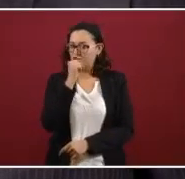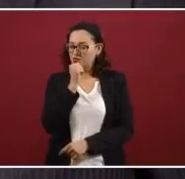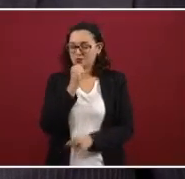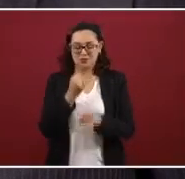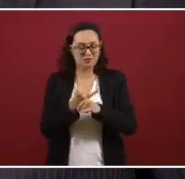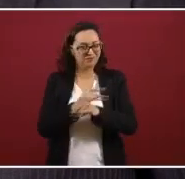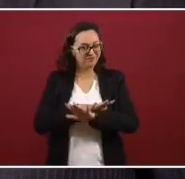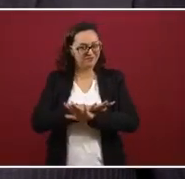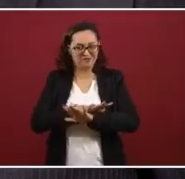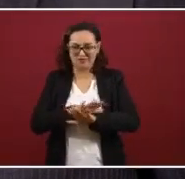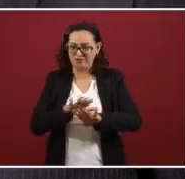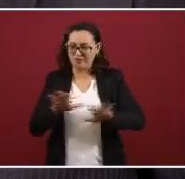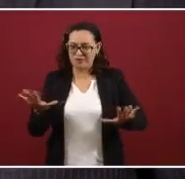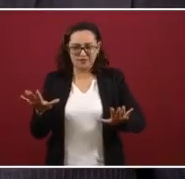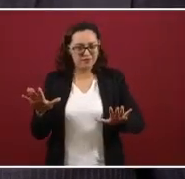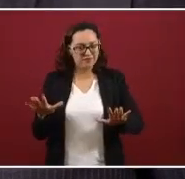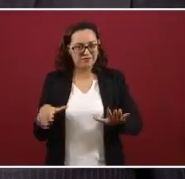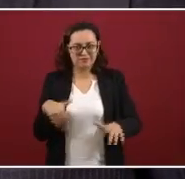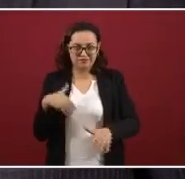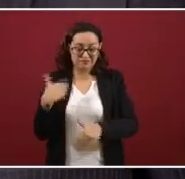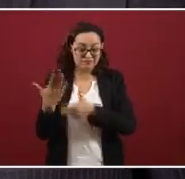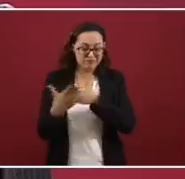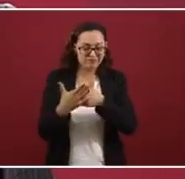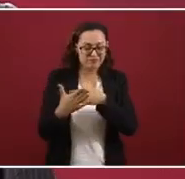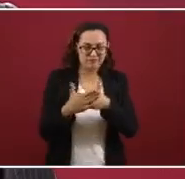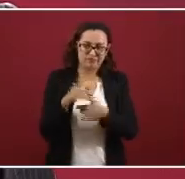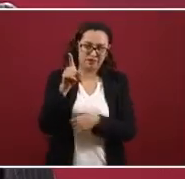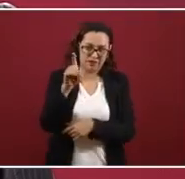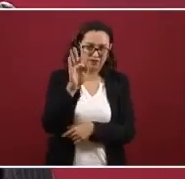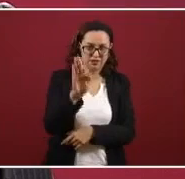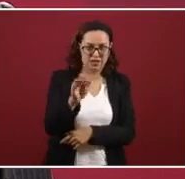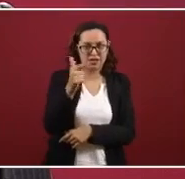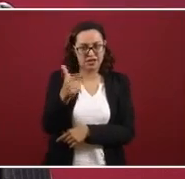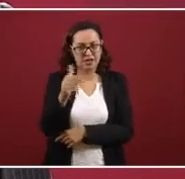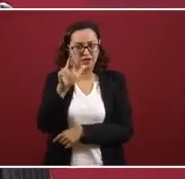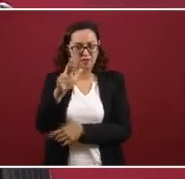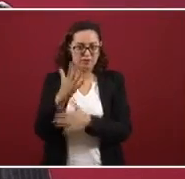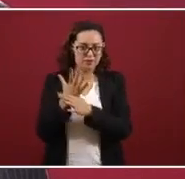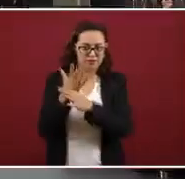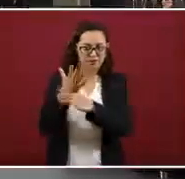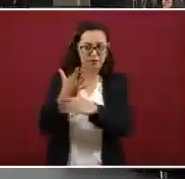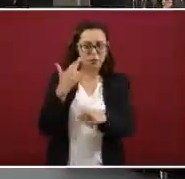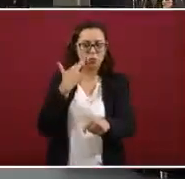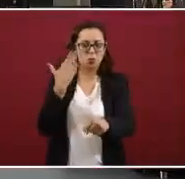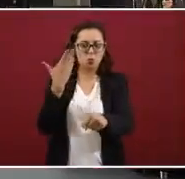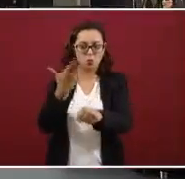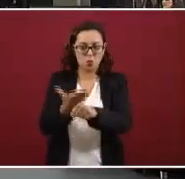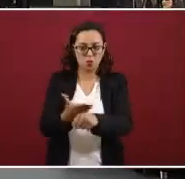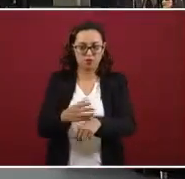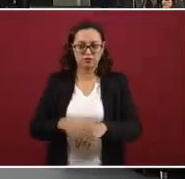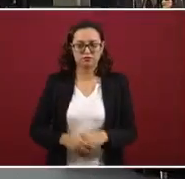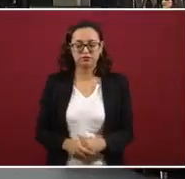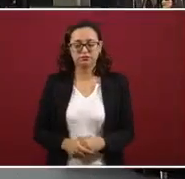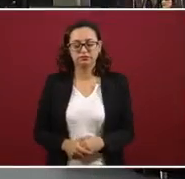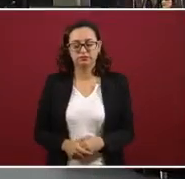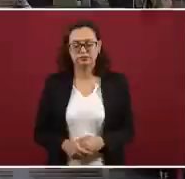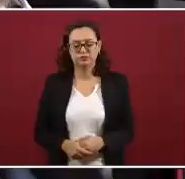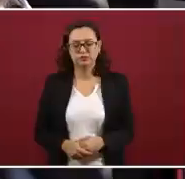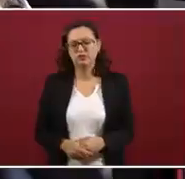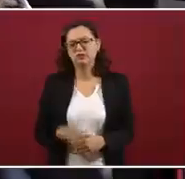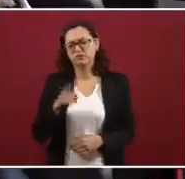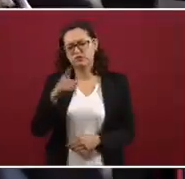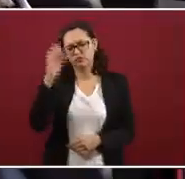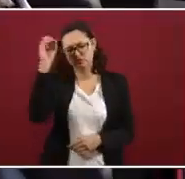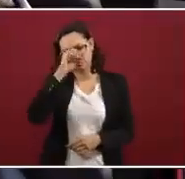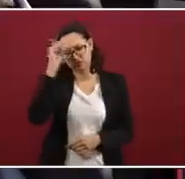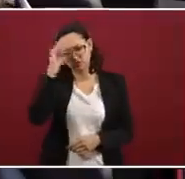a resolverlo la Fiscalía General. Por último, presidente, su impresión de